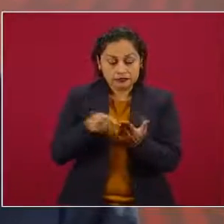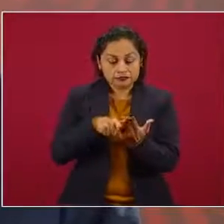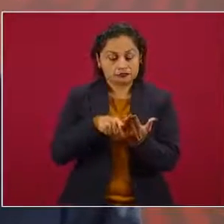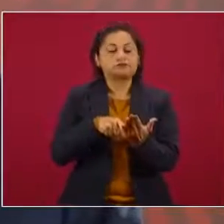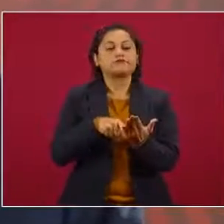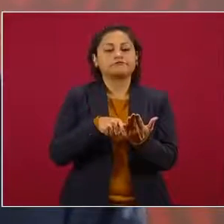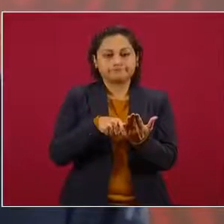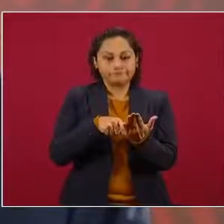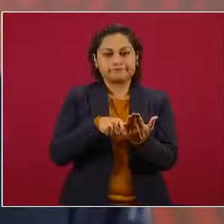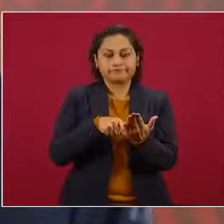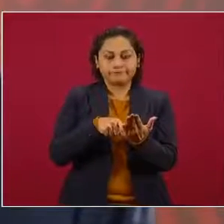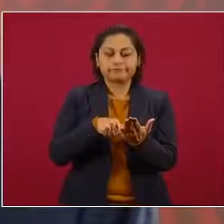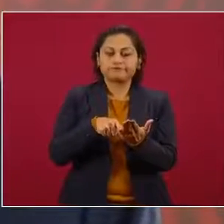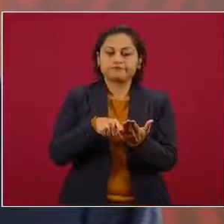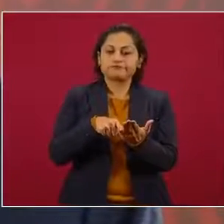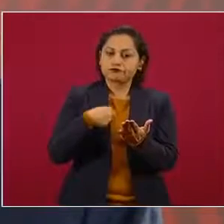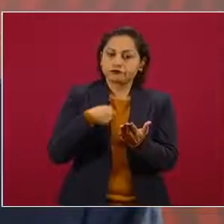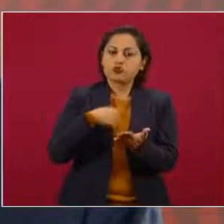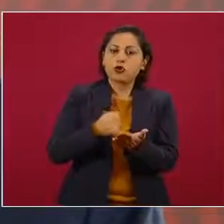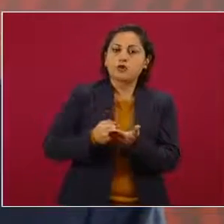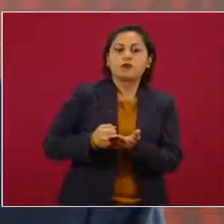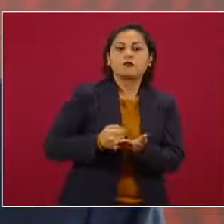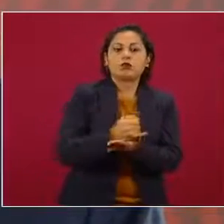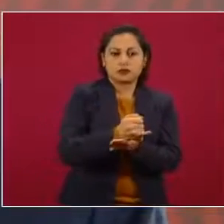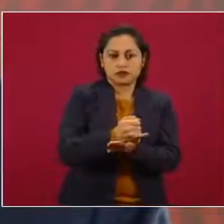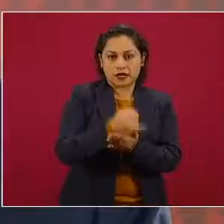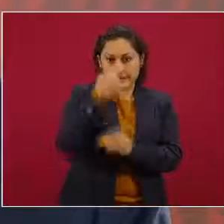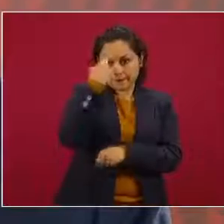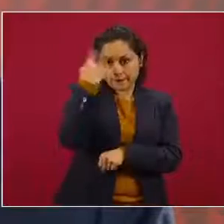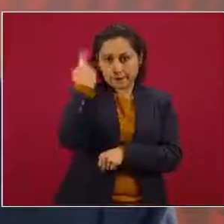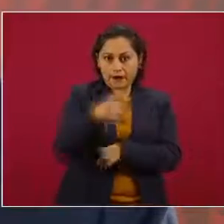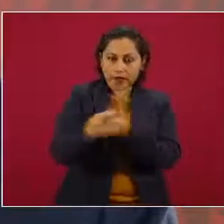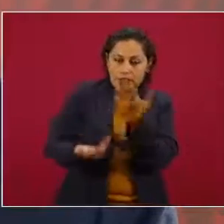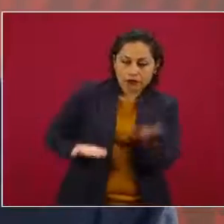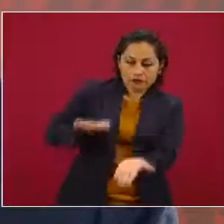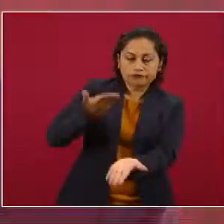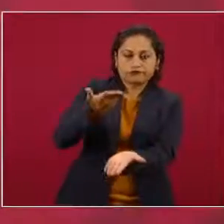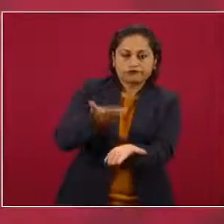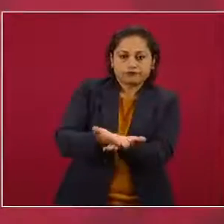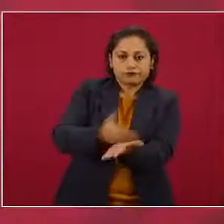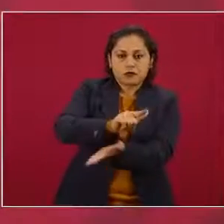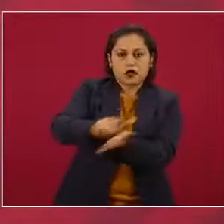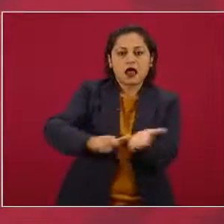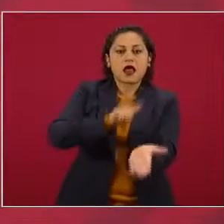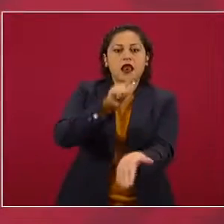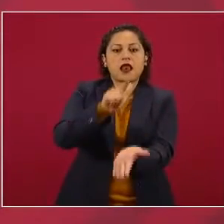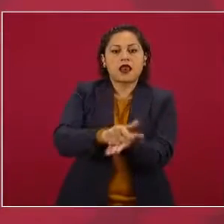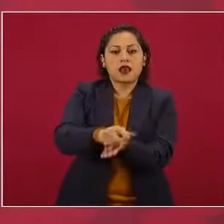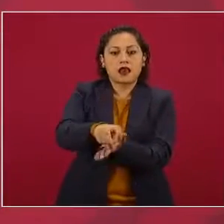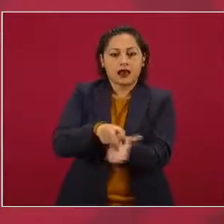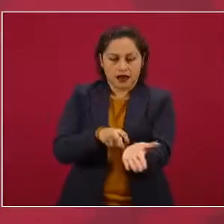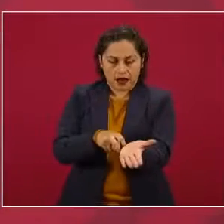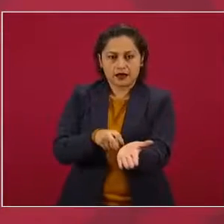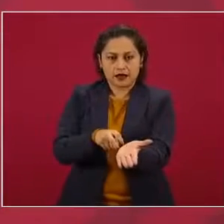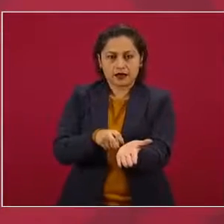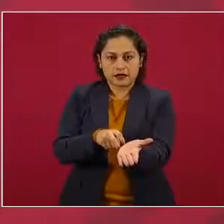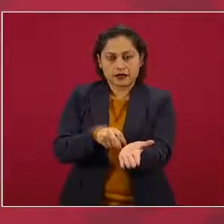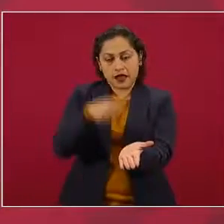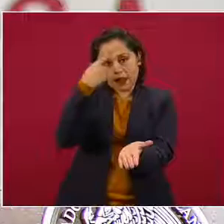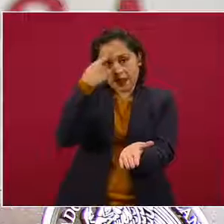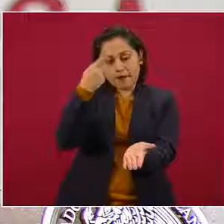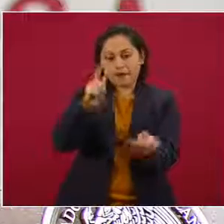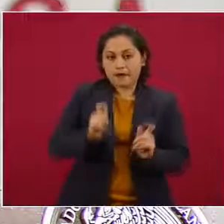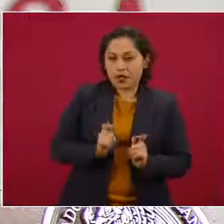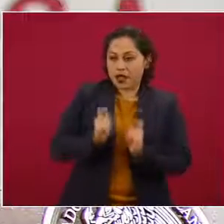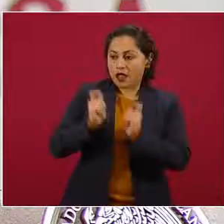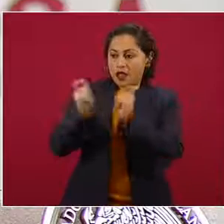decisiones, para mandar la iniciativa de reforma y entregar el manejo de los puertos a